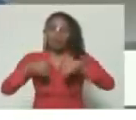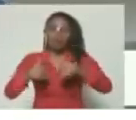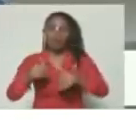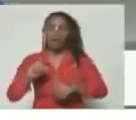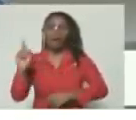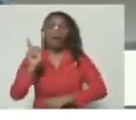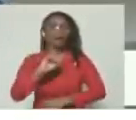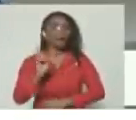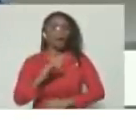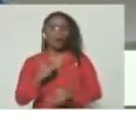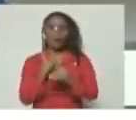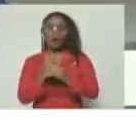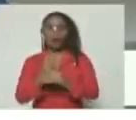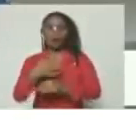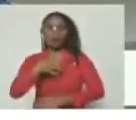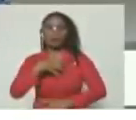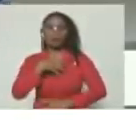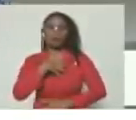posibilidad.